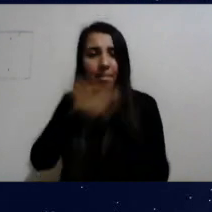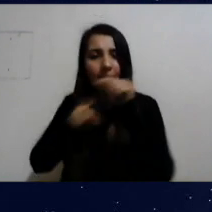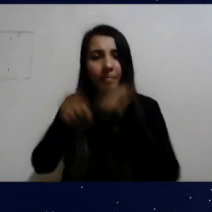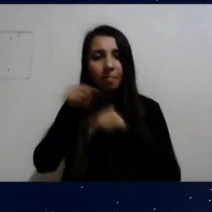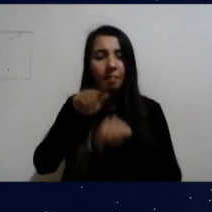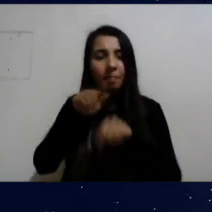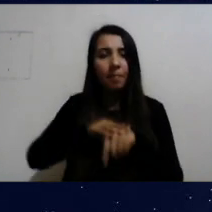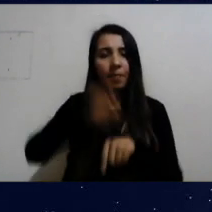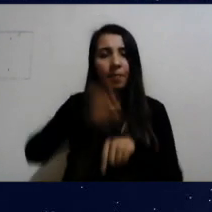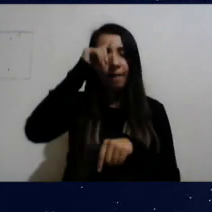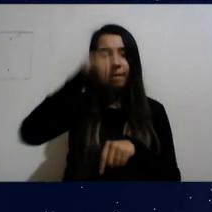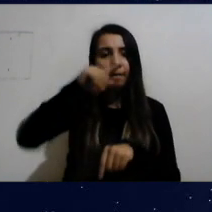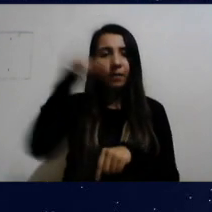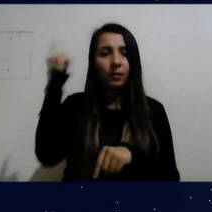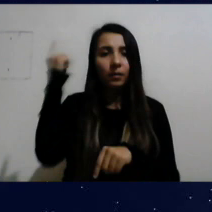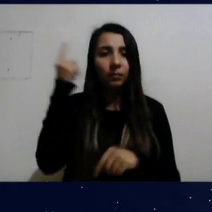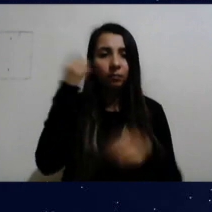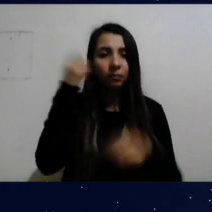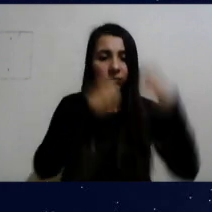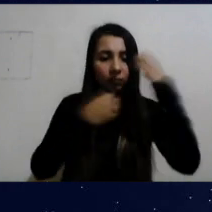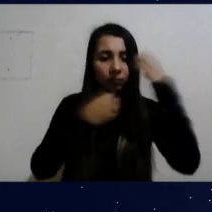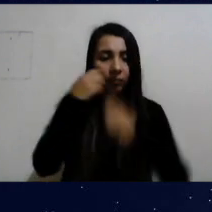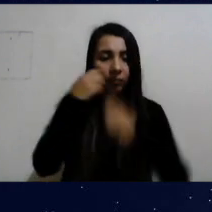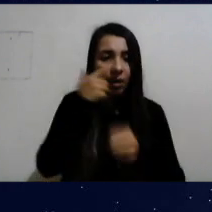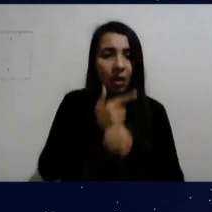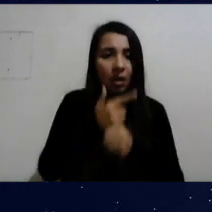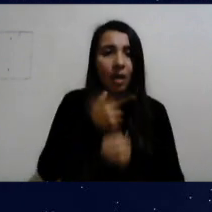sencillo, empecemos a ver si podemos detectar